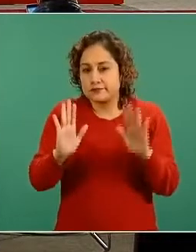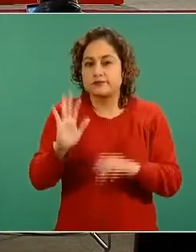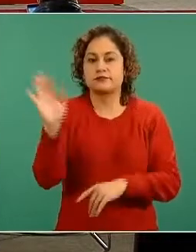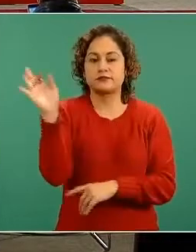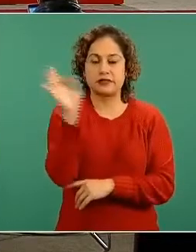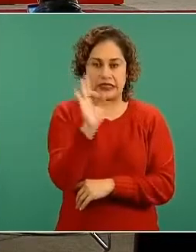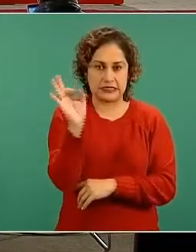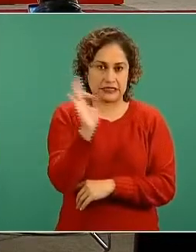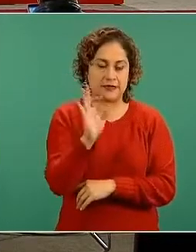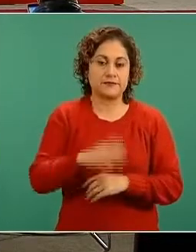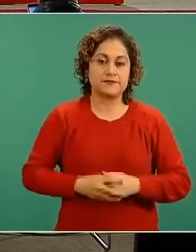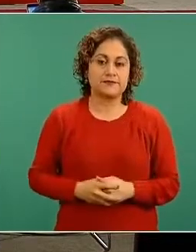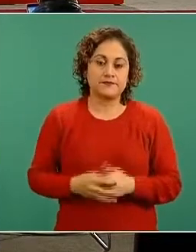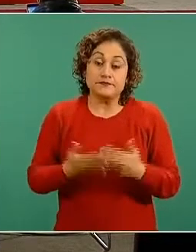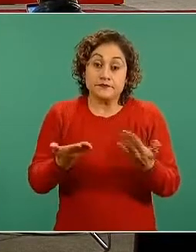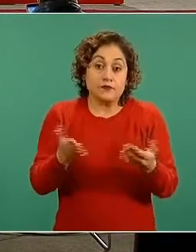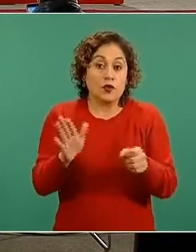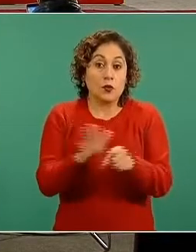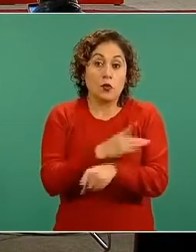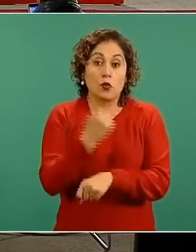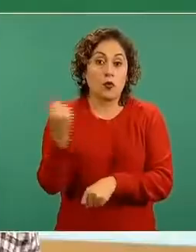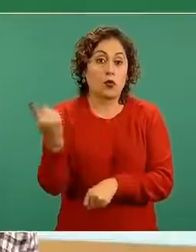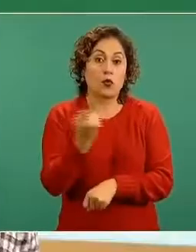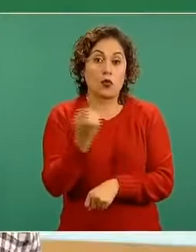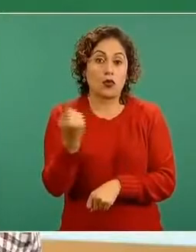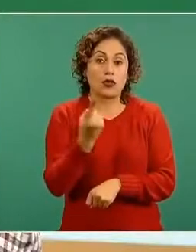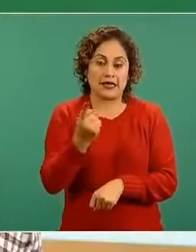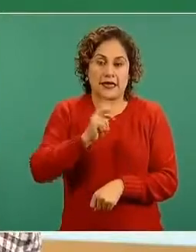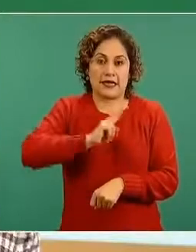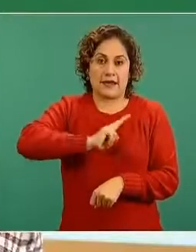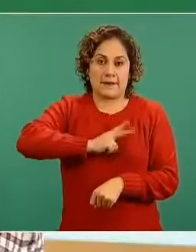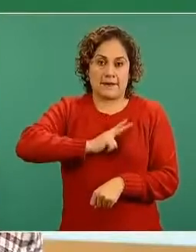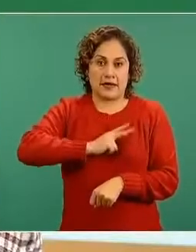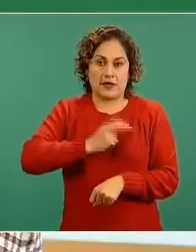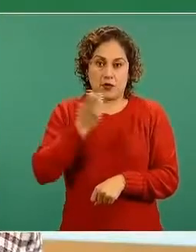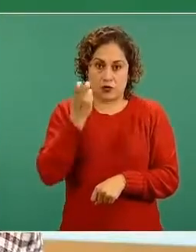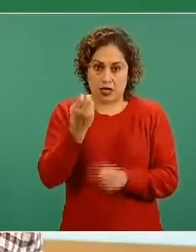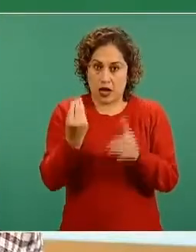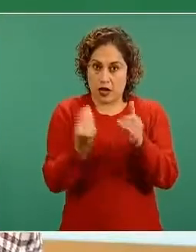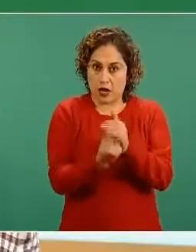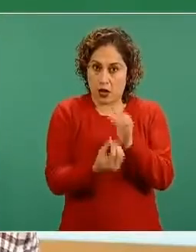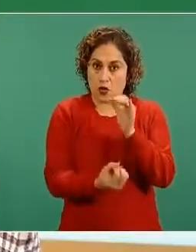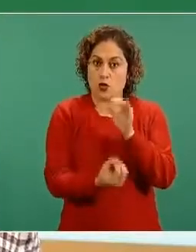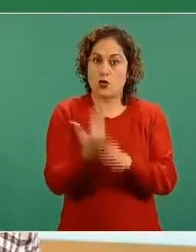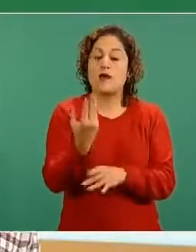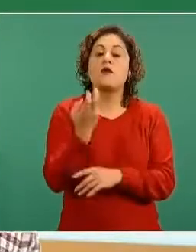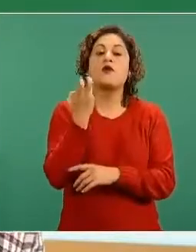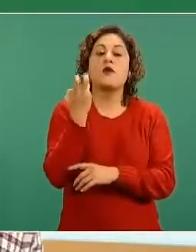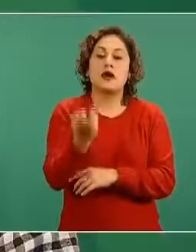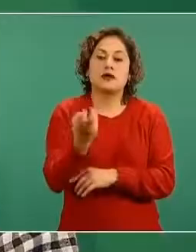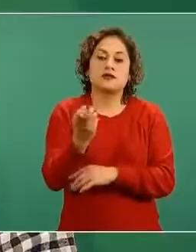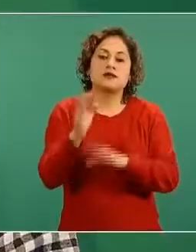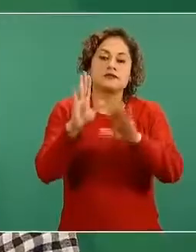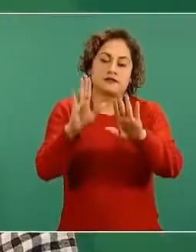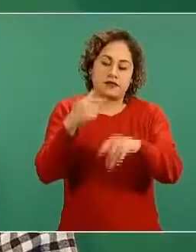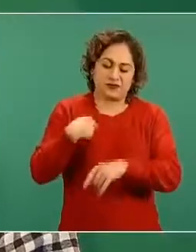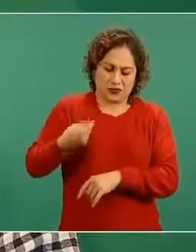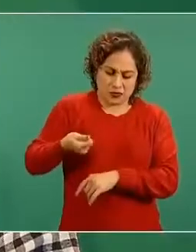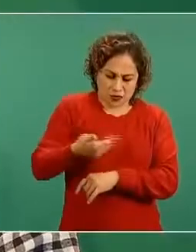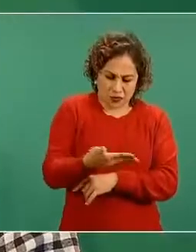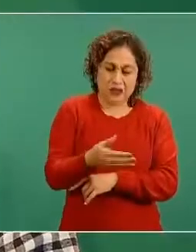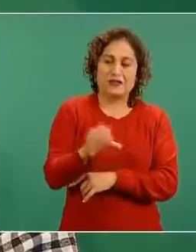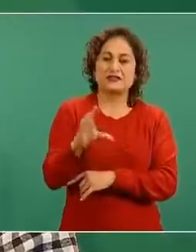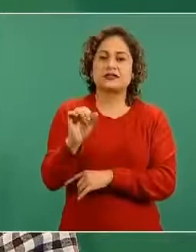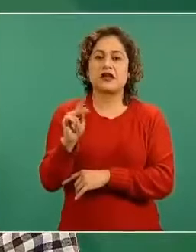es que realmente la cepa es más transmisible, que se convierta en insisto en llamarle cepa, pero no es cepa, es una